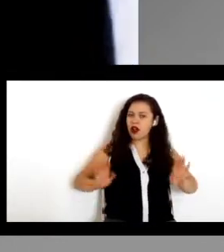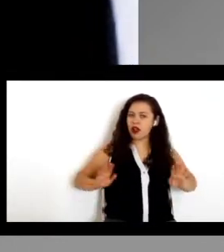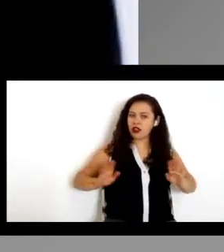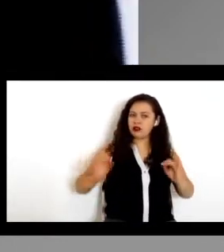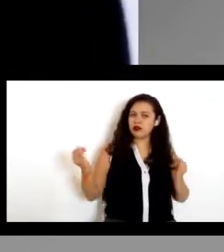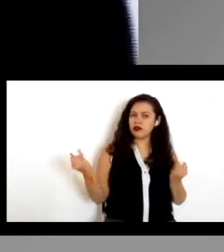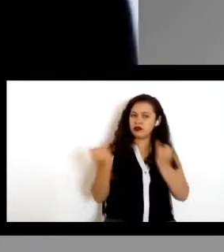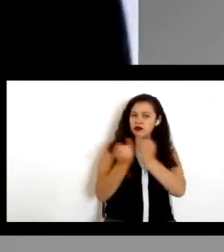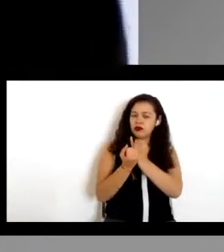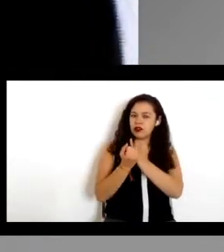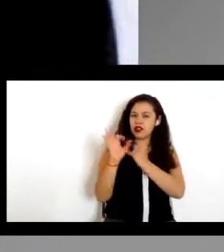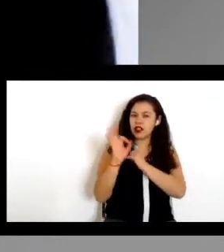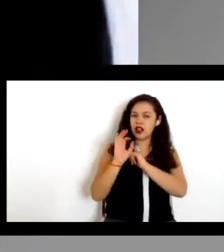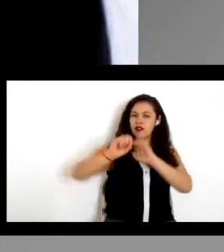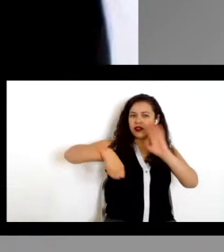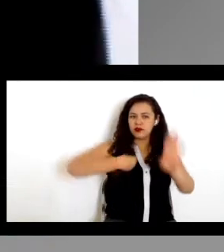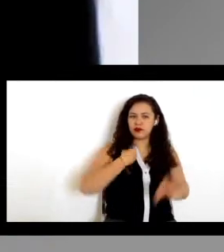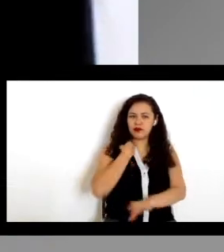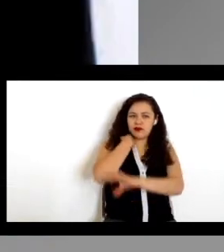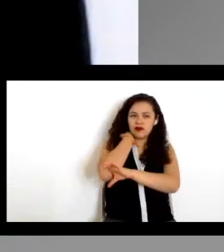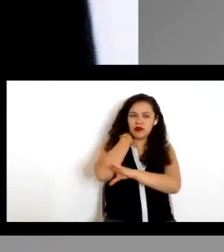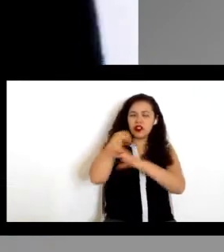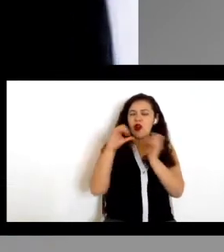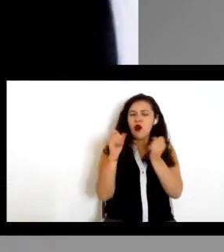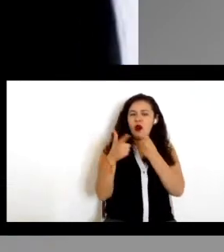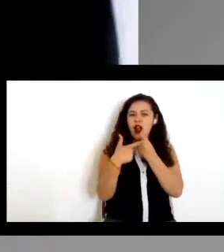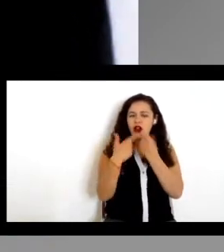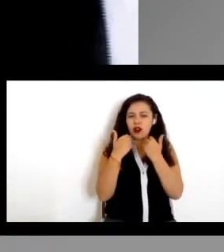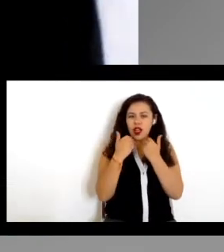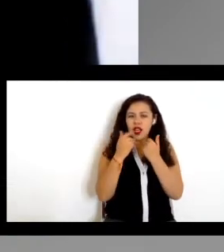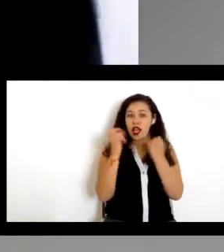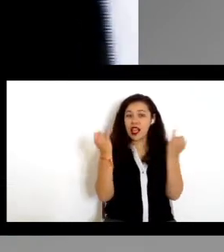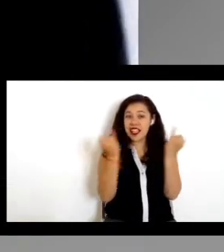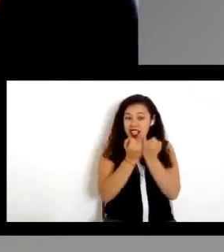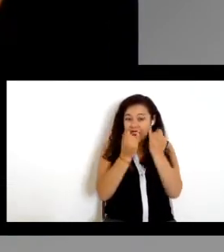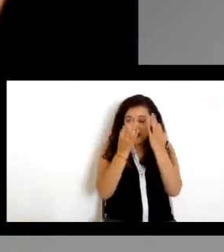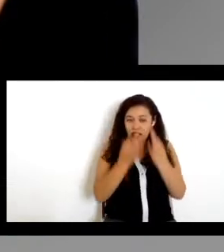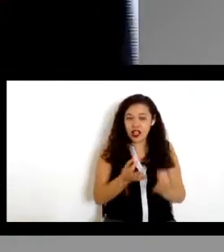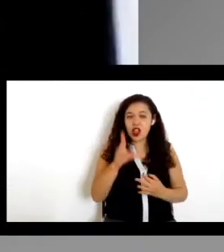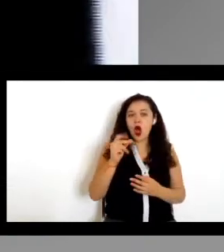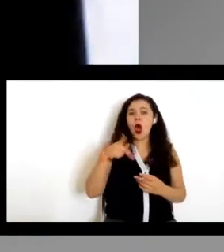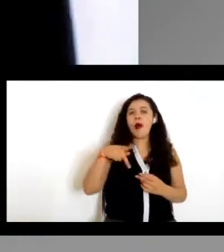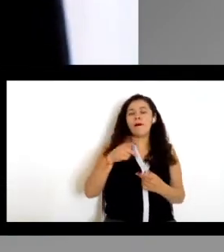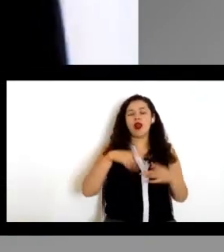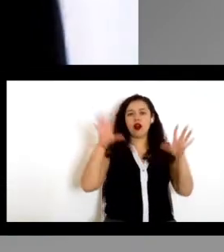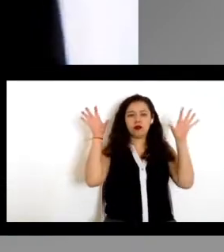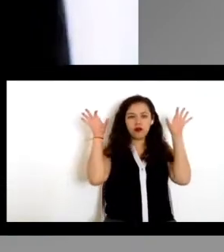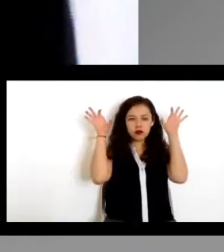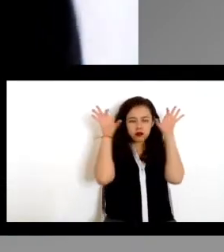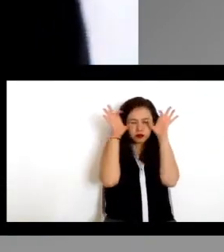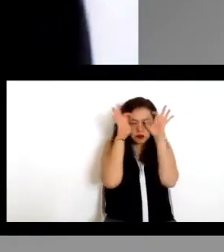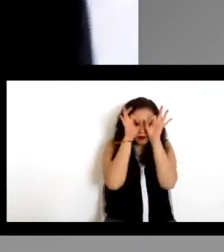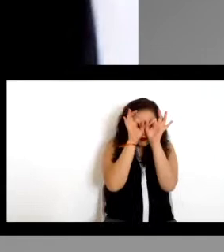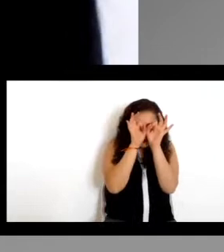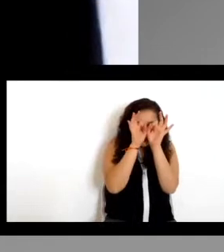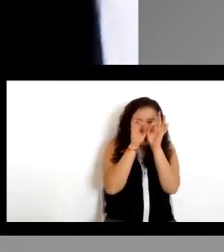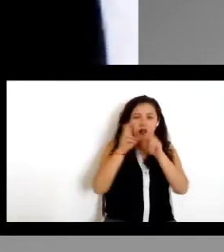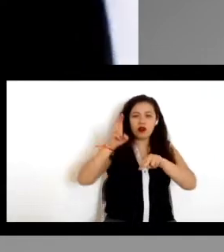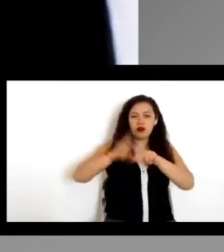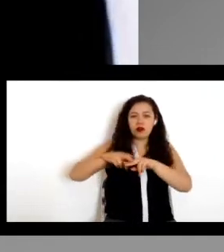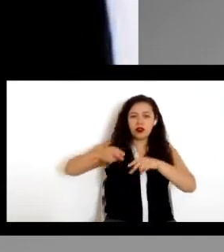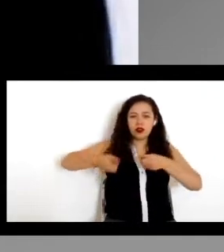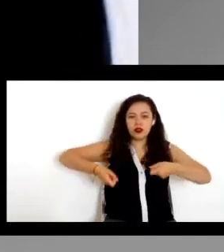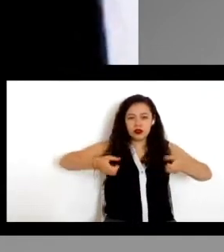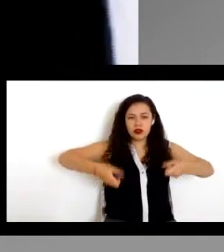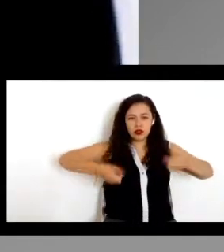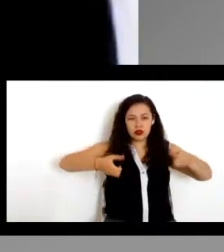una prótesis, no habían perdido alguna extremidad, pero sí a lo mejor eran débiles visuales, eran usuarios de silla de ruedas,